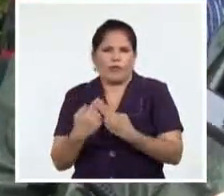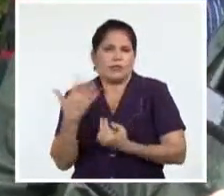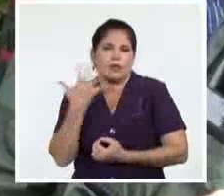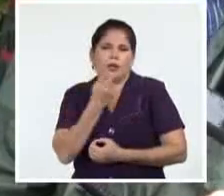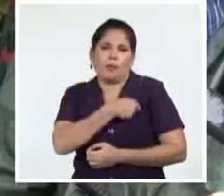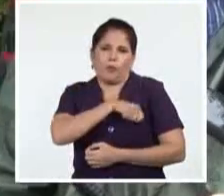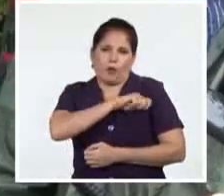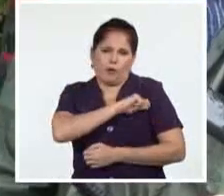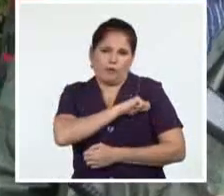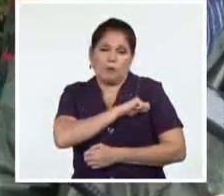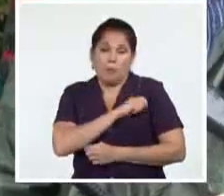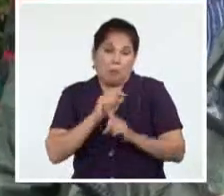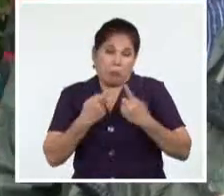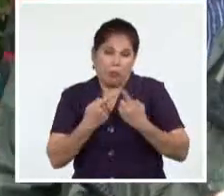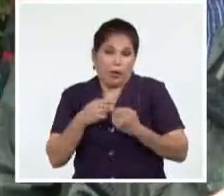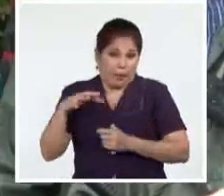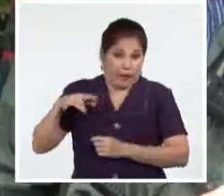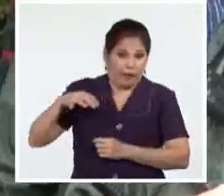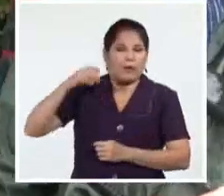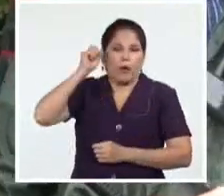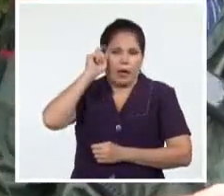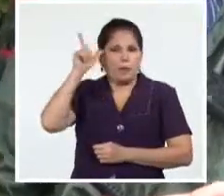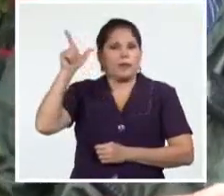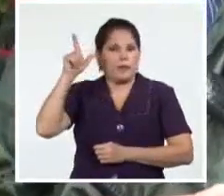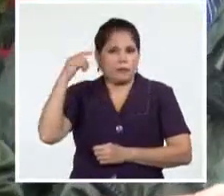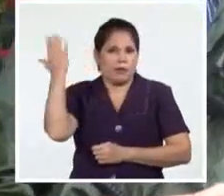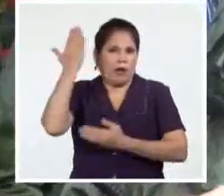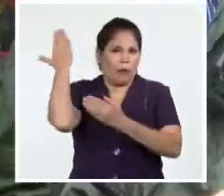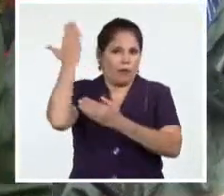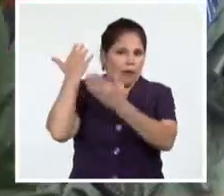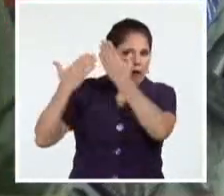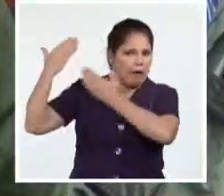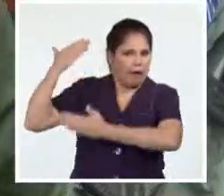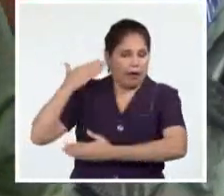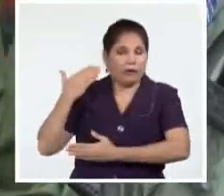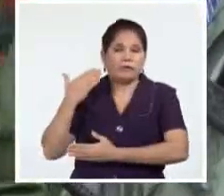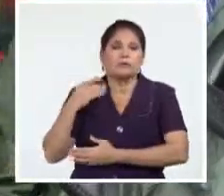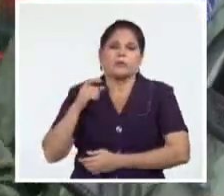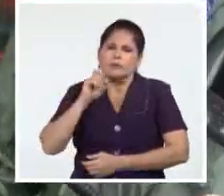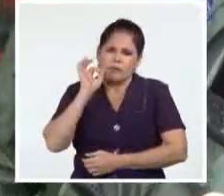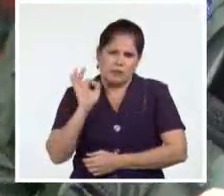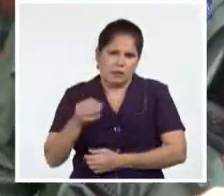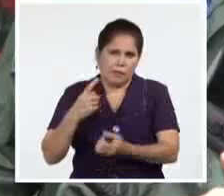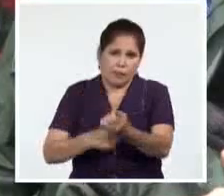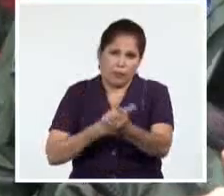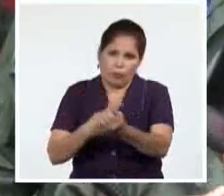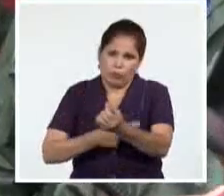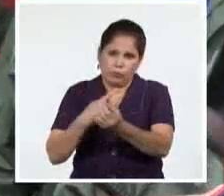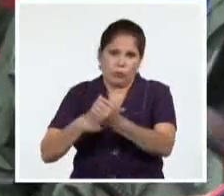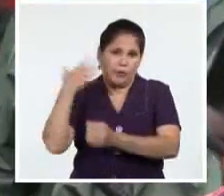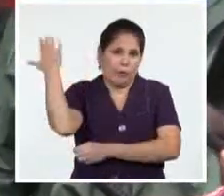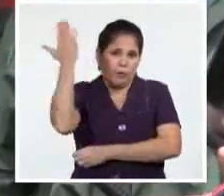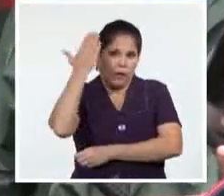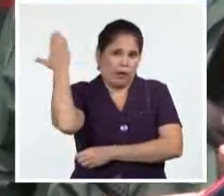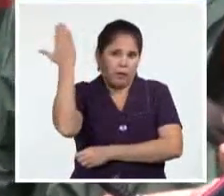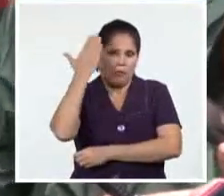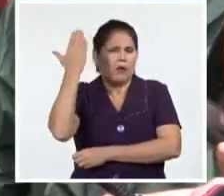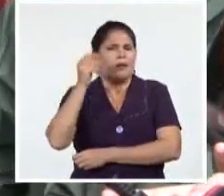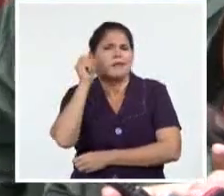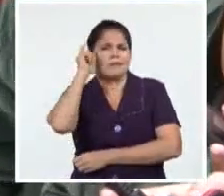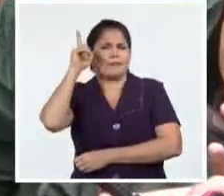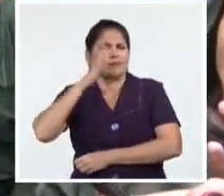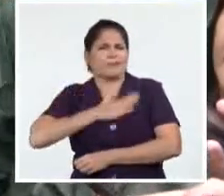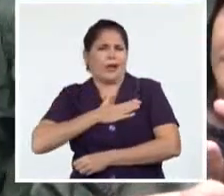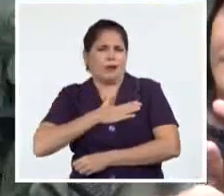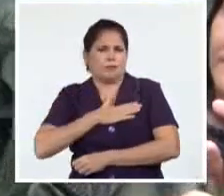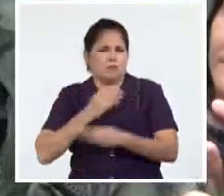los pinareños tienen experiencias de Huracanes este tipo han sido muy golpeados durante varios años por este tipo huracán y